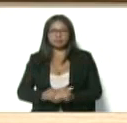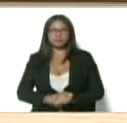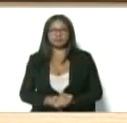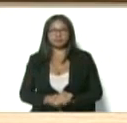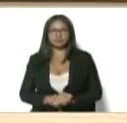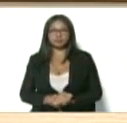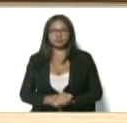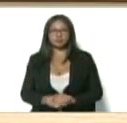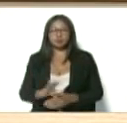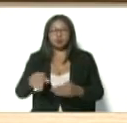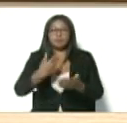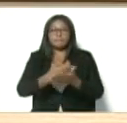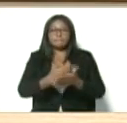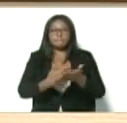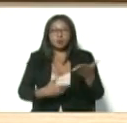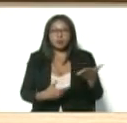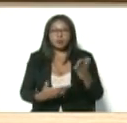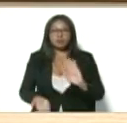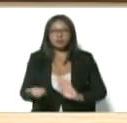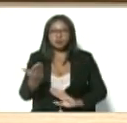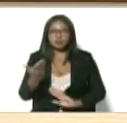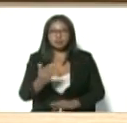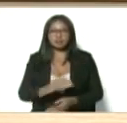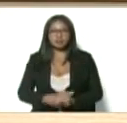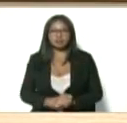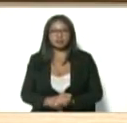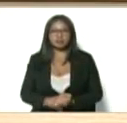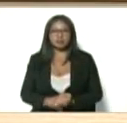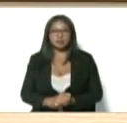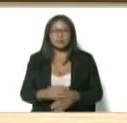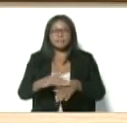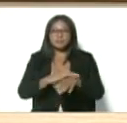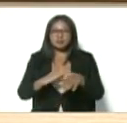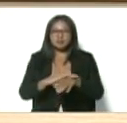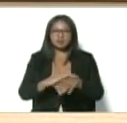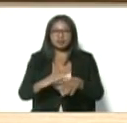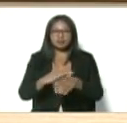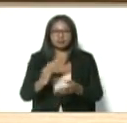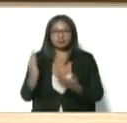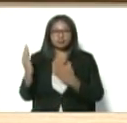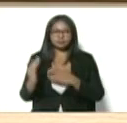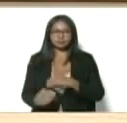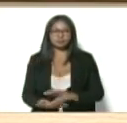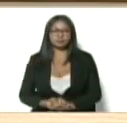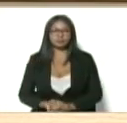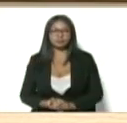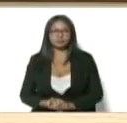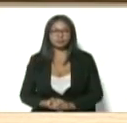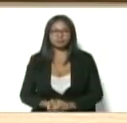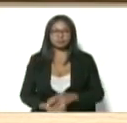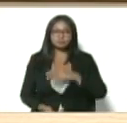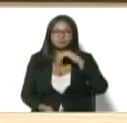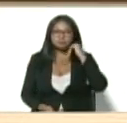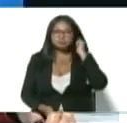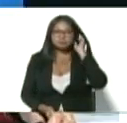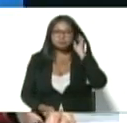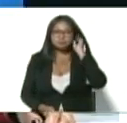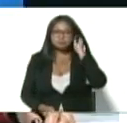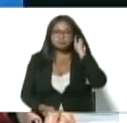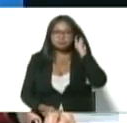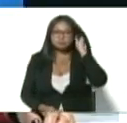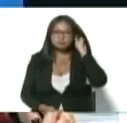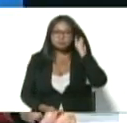trae alguna propuesta importante ministra compañera almirante jefas karmen theresa meléndez río